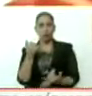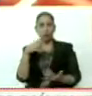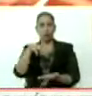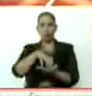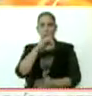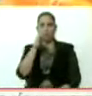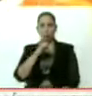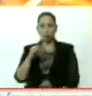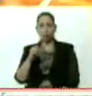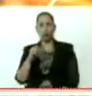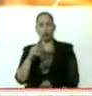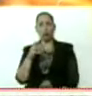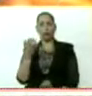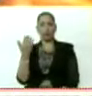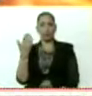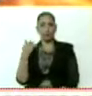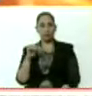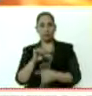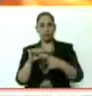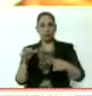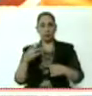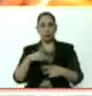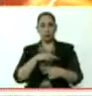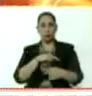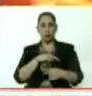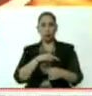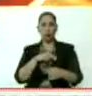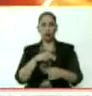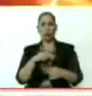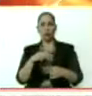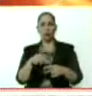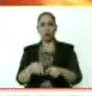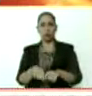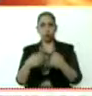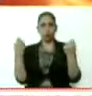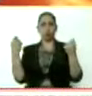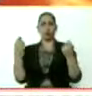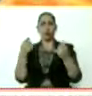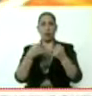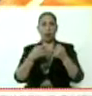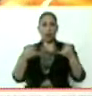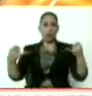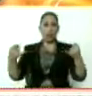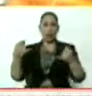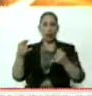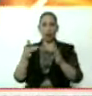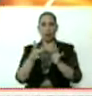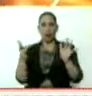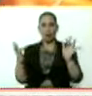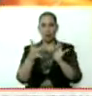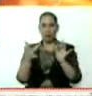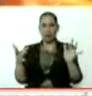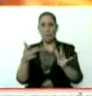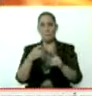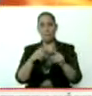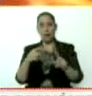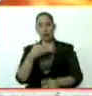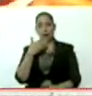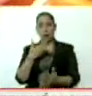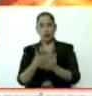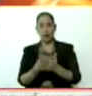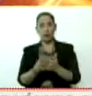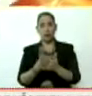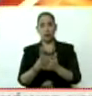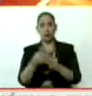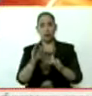Y es, bueno, tú lo dijiste, hace una semana nosotros volvimos a sufrir un ataque en las líneas de transmisión. Pero gracias a protocolos de